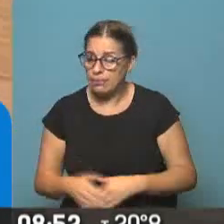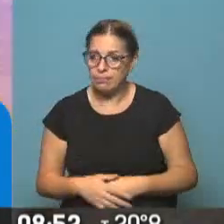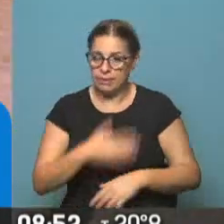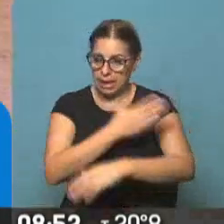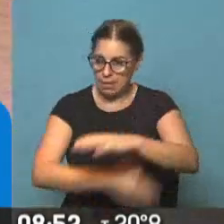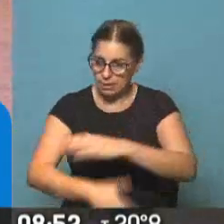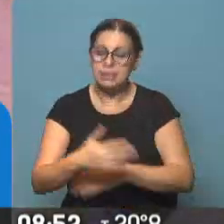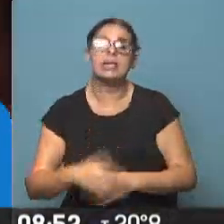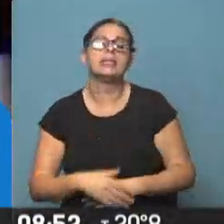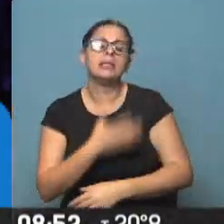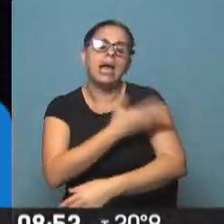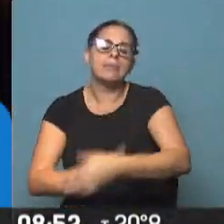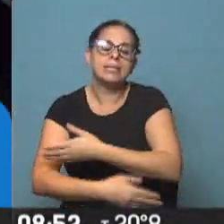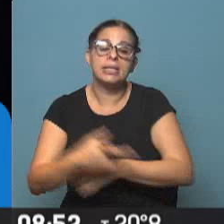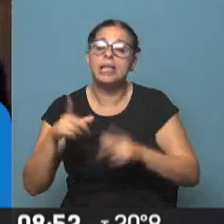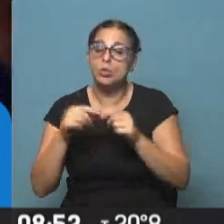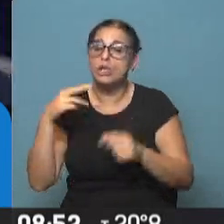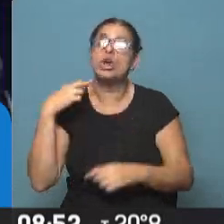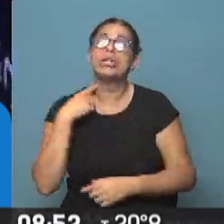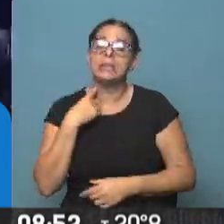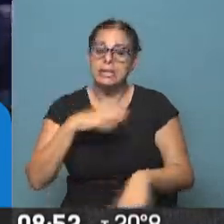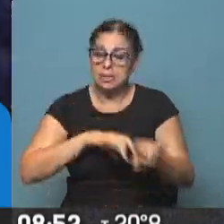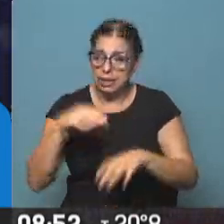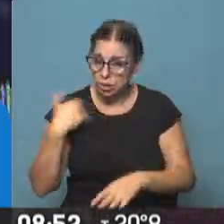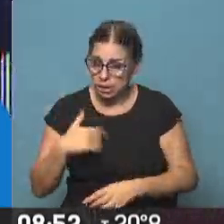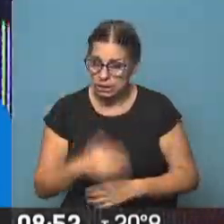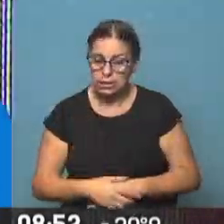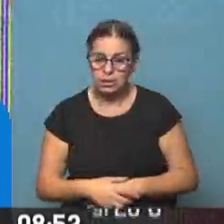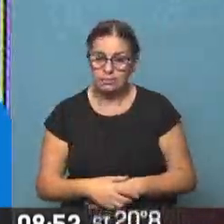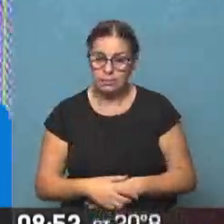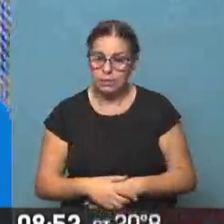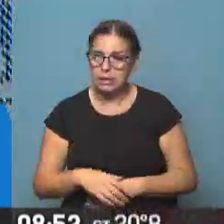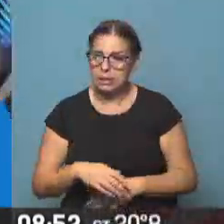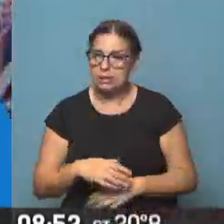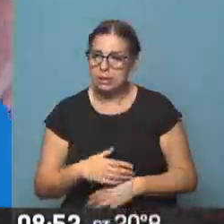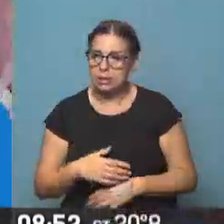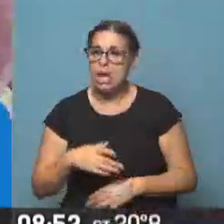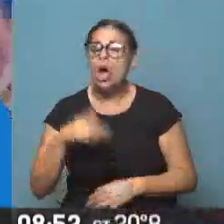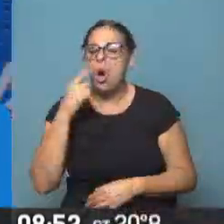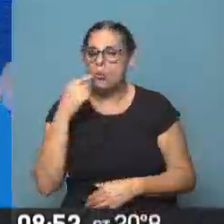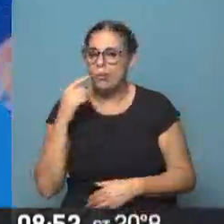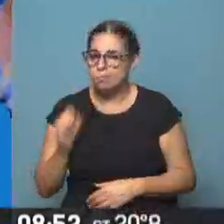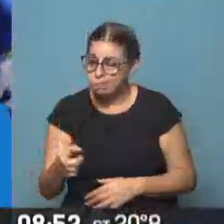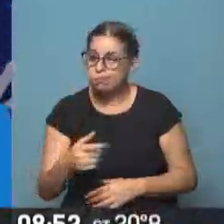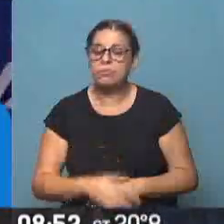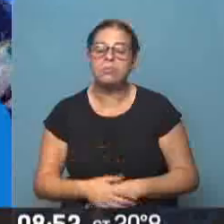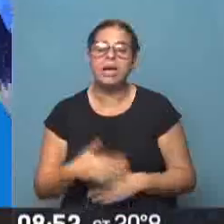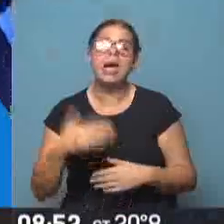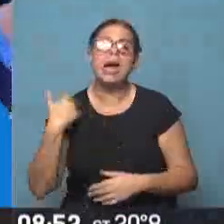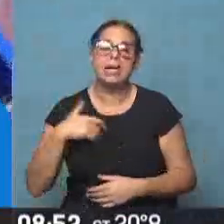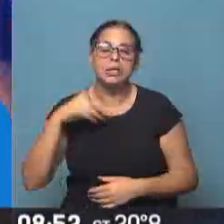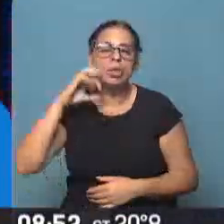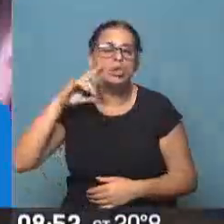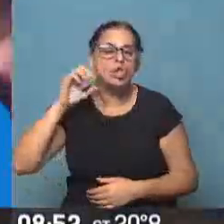camiseta número 13 de la selección argentina, que supo ser utilizada por el alero argentino Andrés